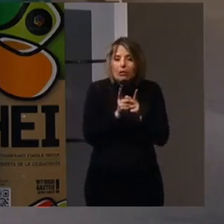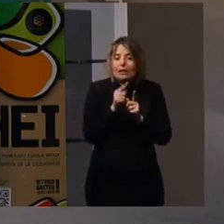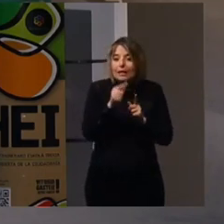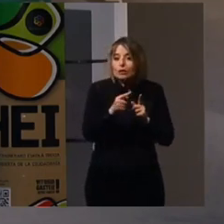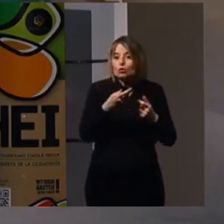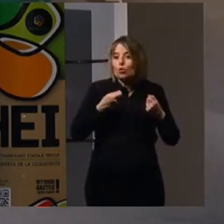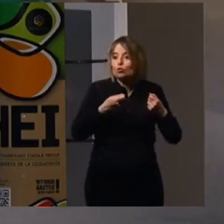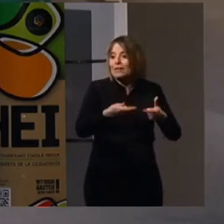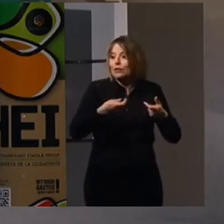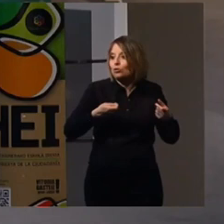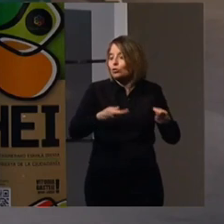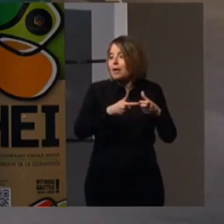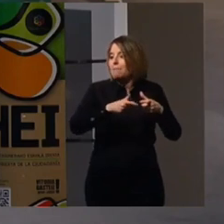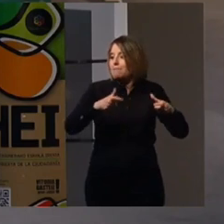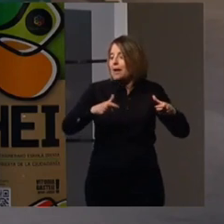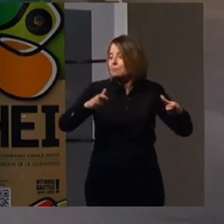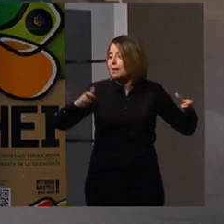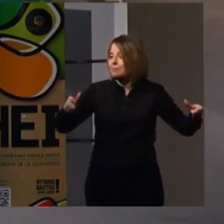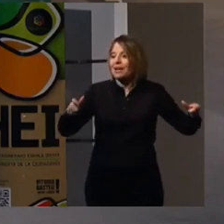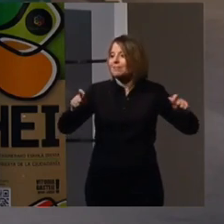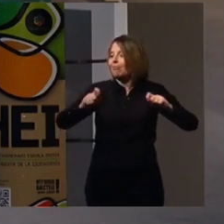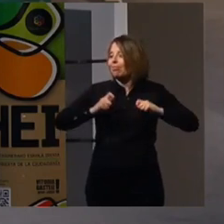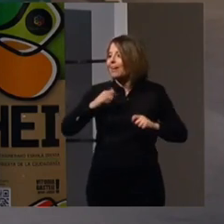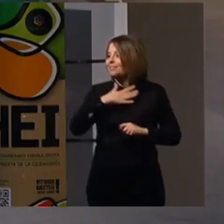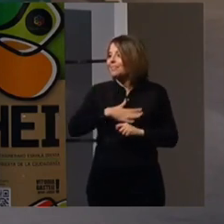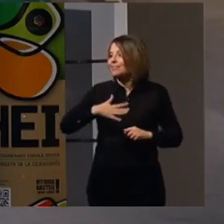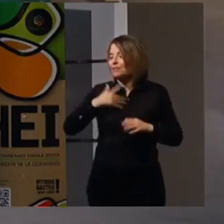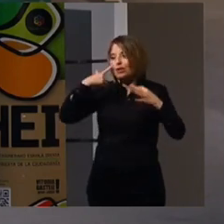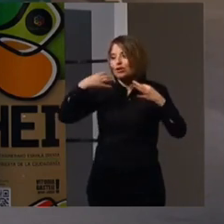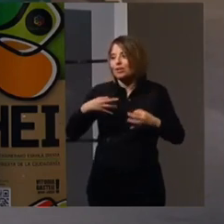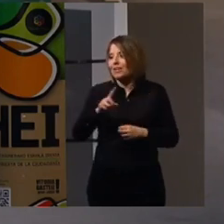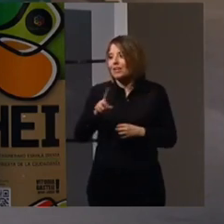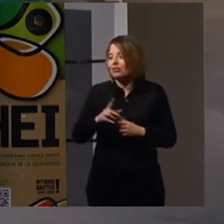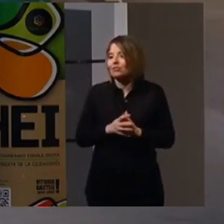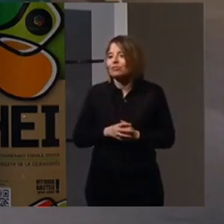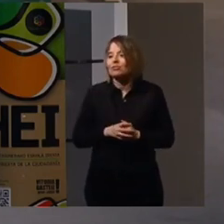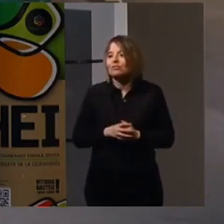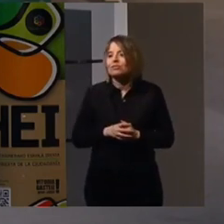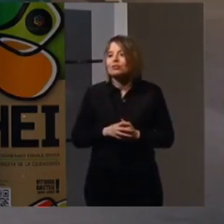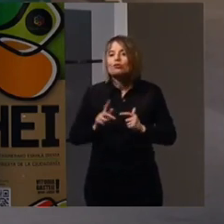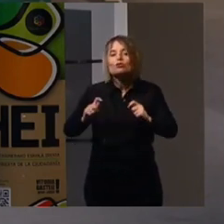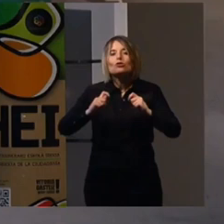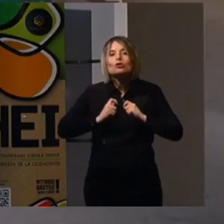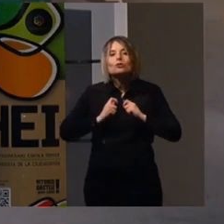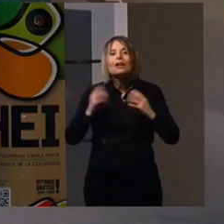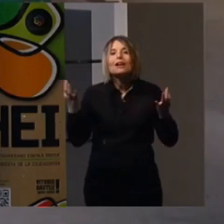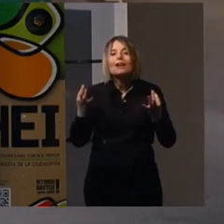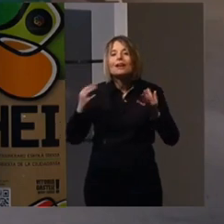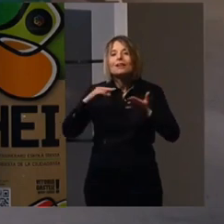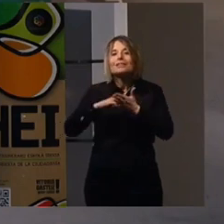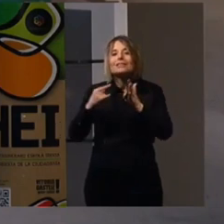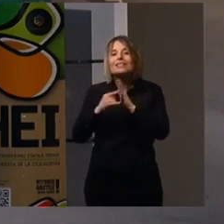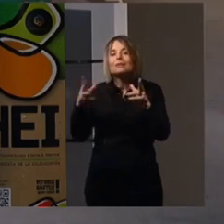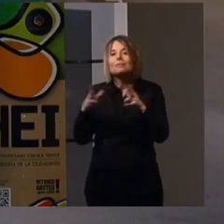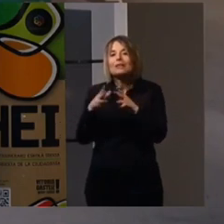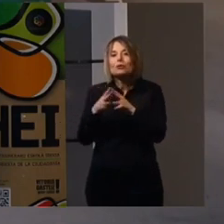tienes que consumir cada vez más y más es raro que genere una satisfacción real. Y lo que genera al final es, claro, este sistema